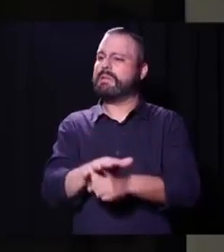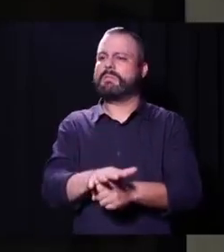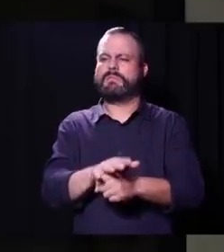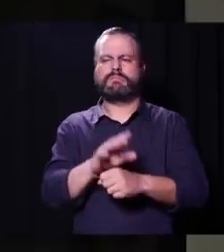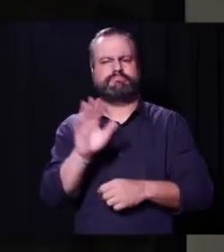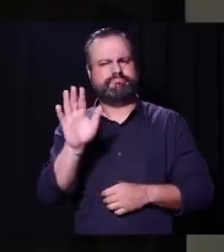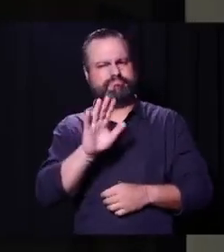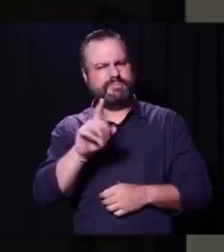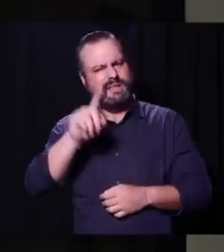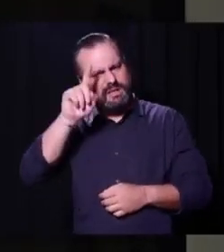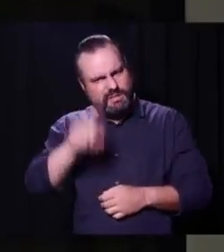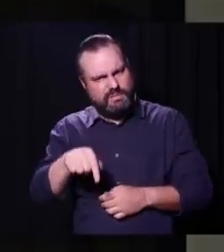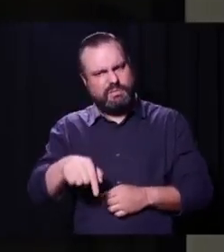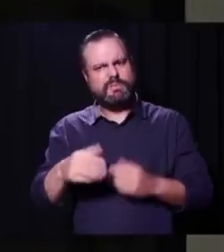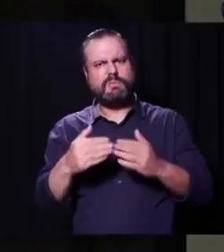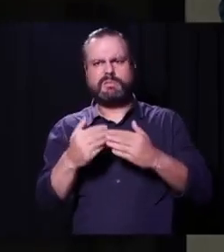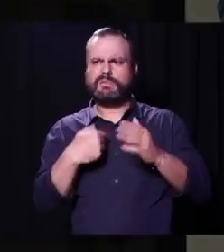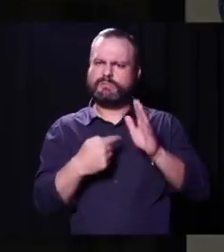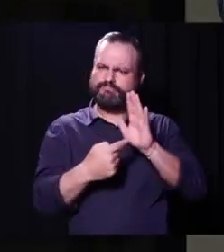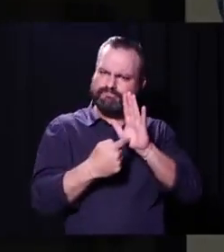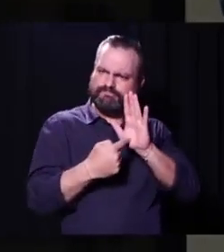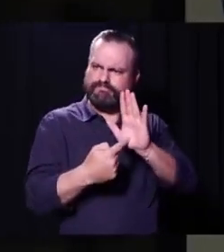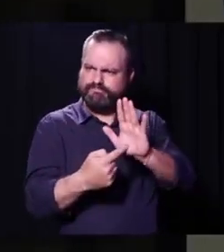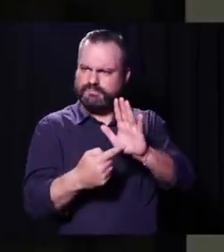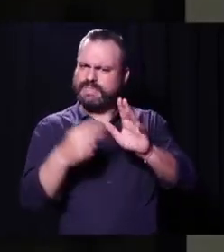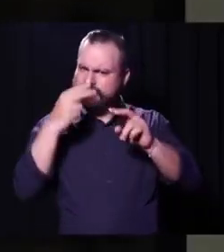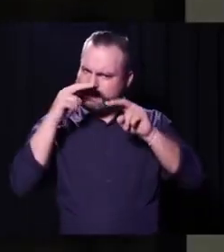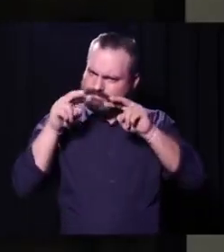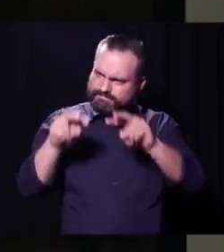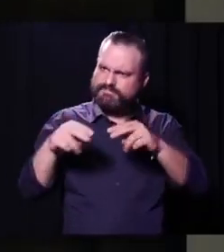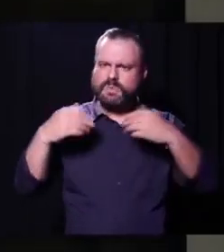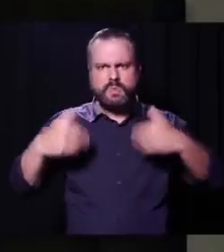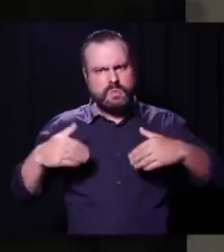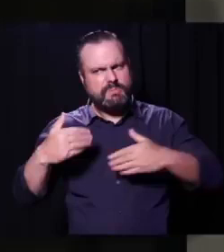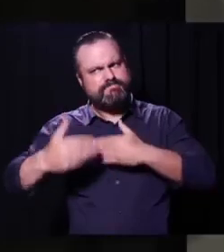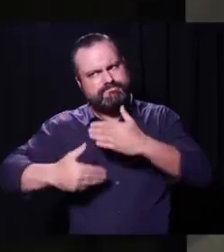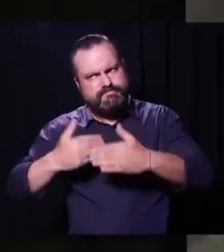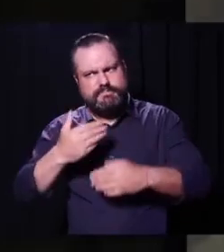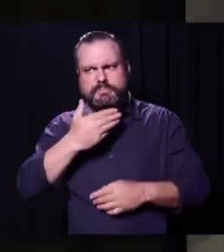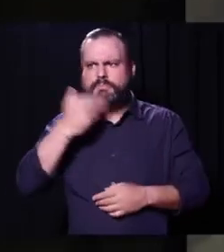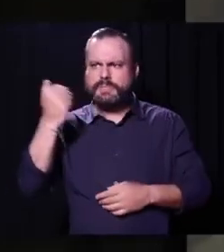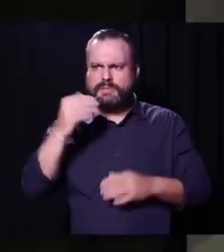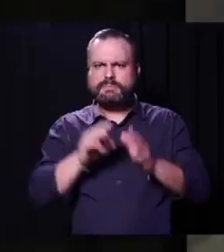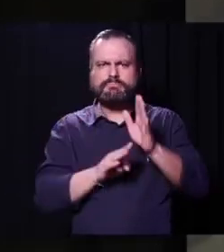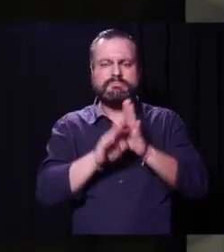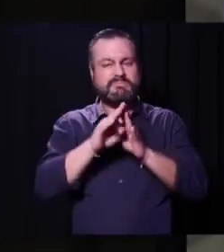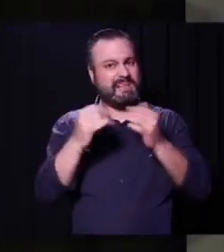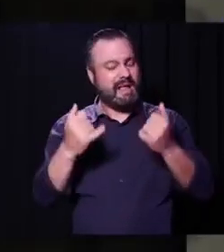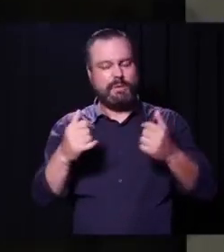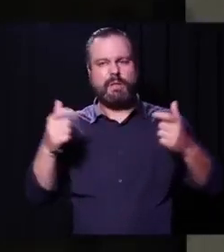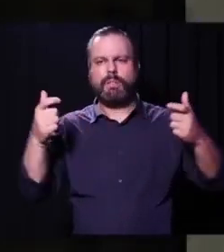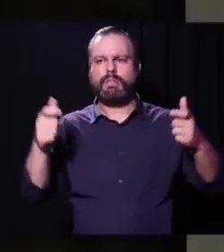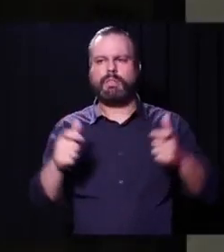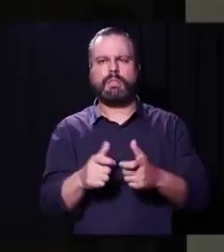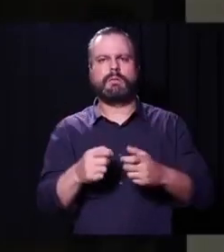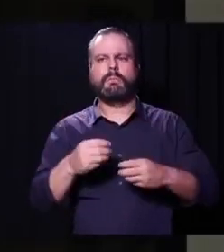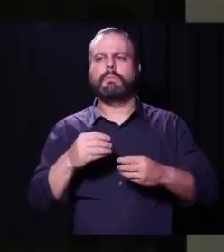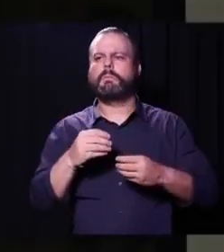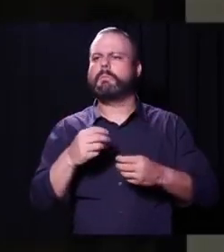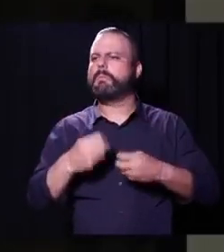de este Panamá de los millones y billones, nosotros comenzamos a reducirla. Como nosotros con las